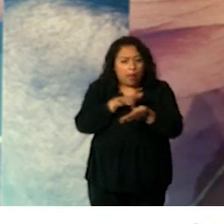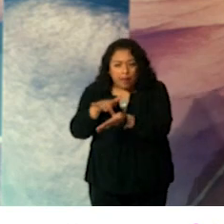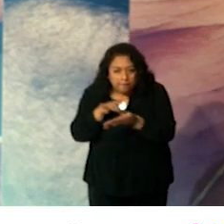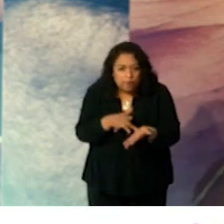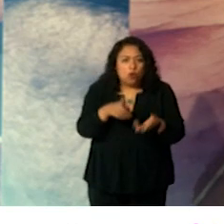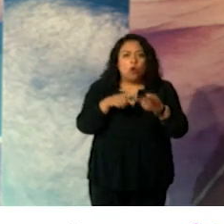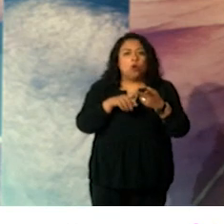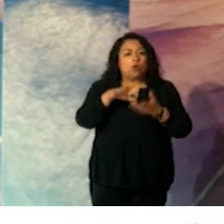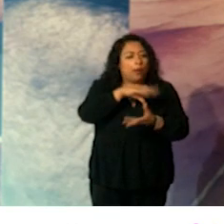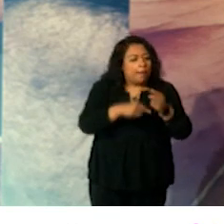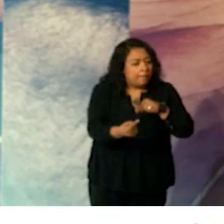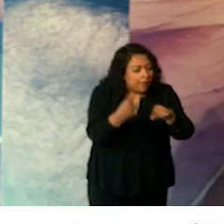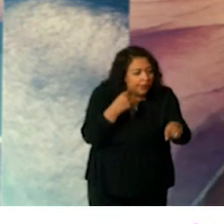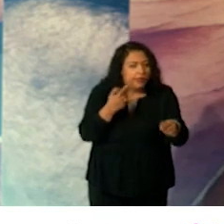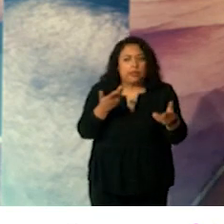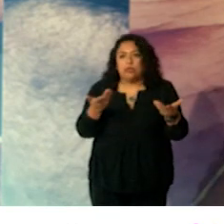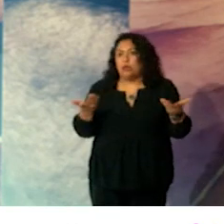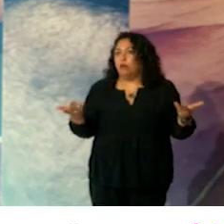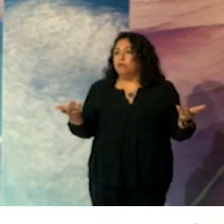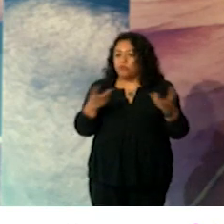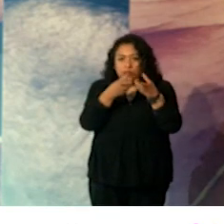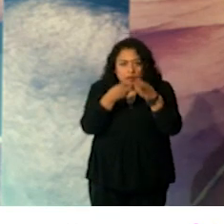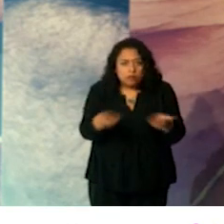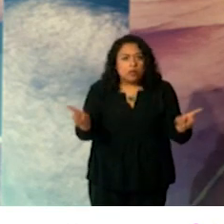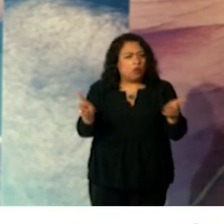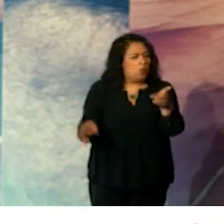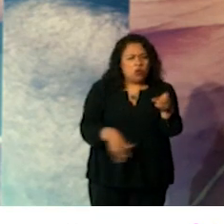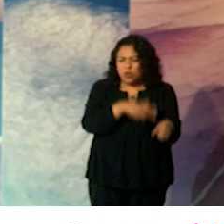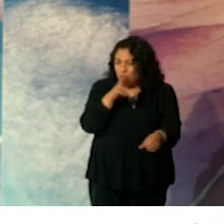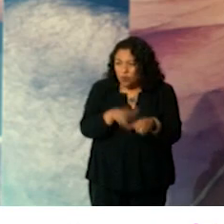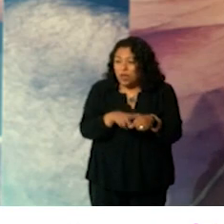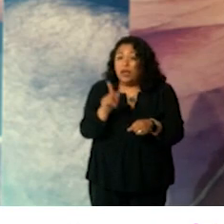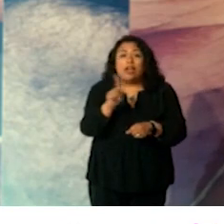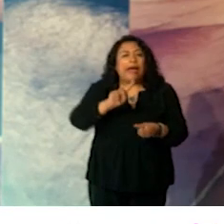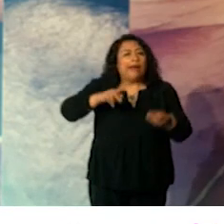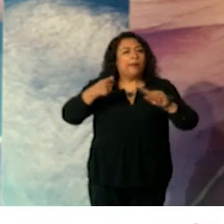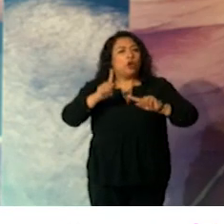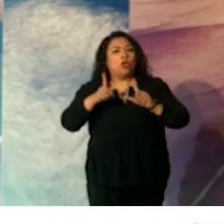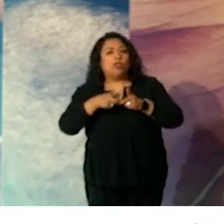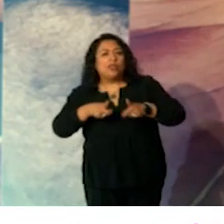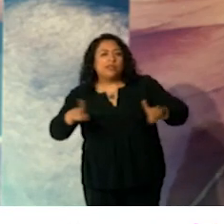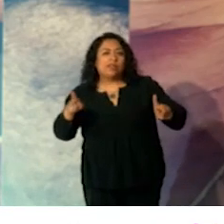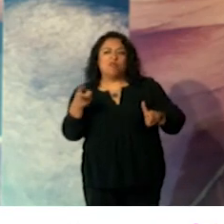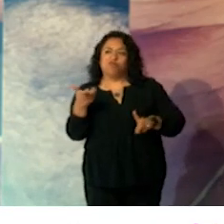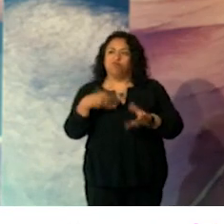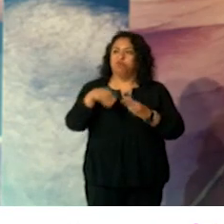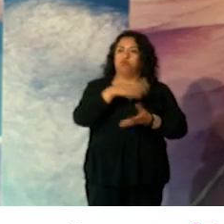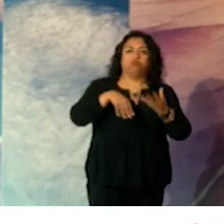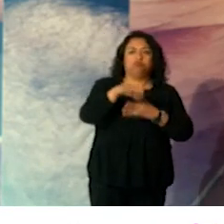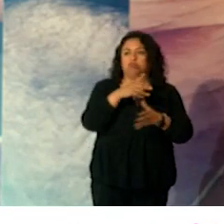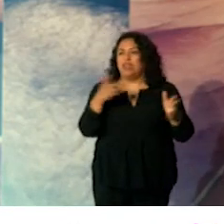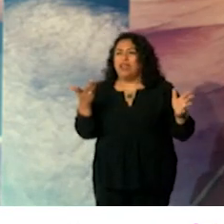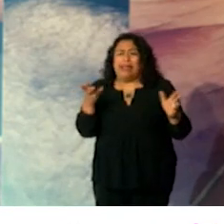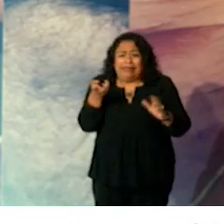ver con empatía, que tiene que ver con desarrollo orgánico y no el desarrollo del capitalismo y ese desarrollo